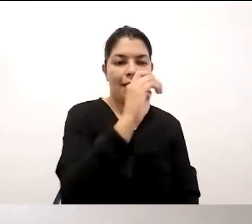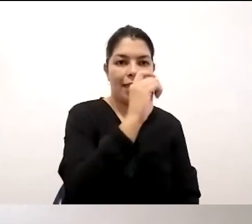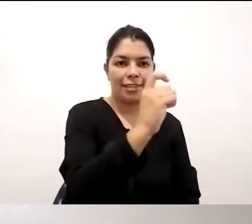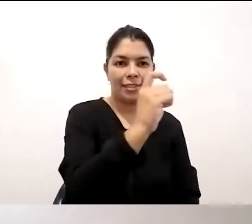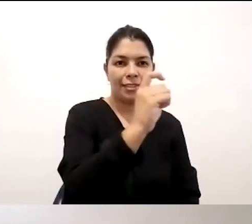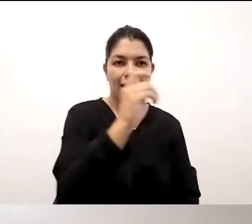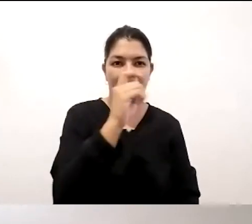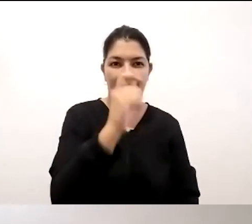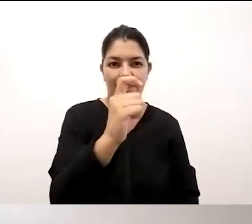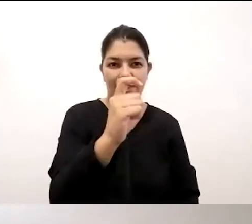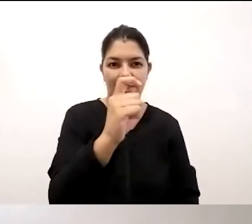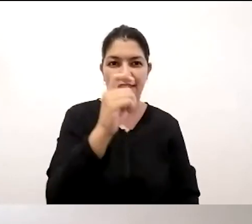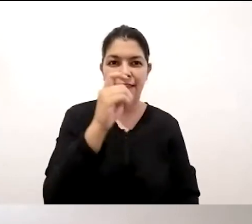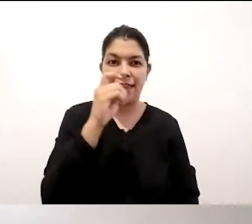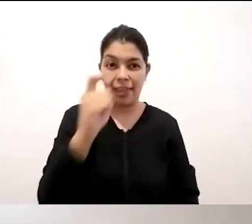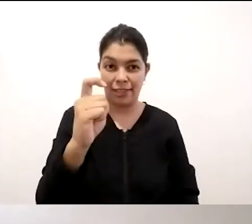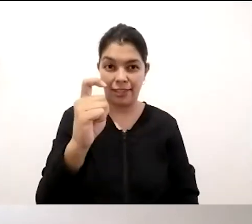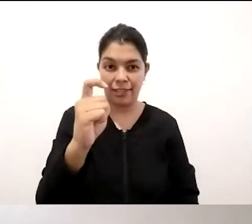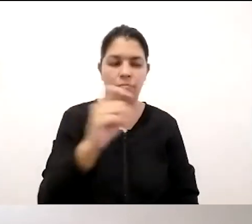XX,